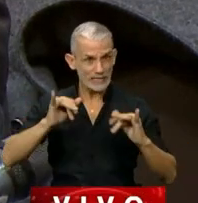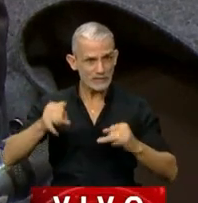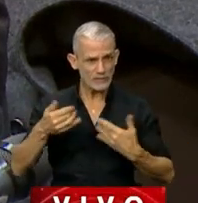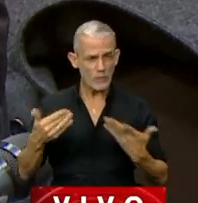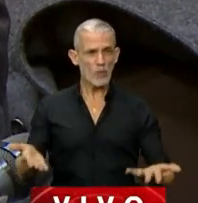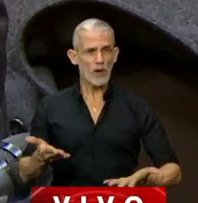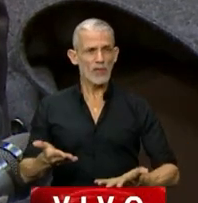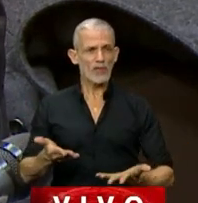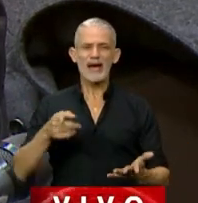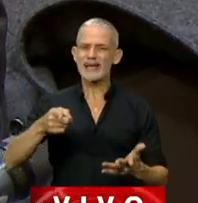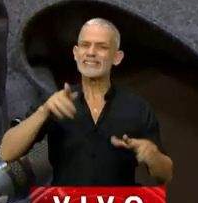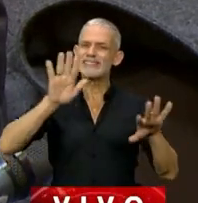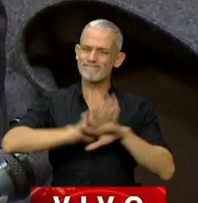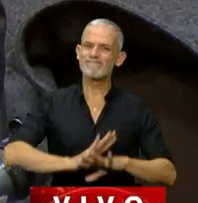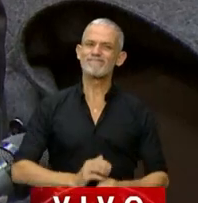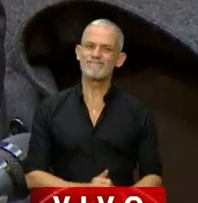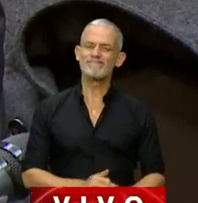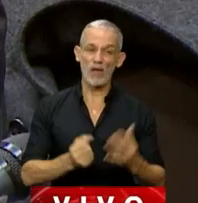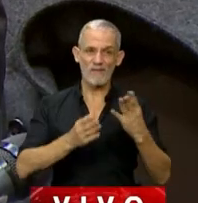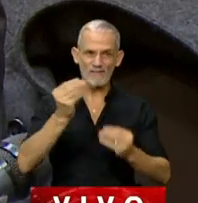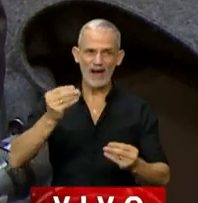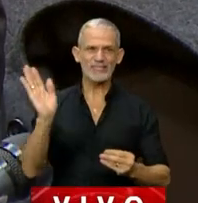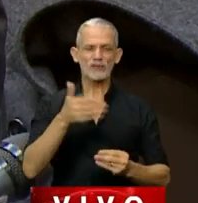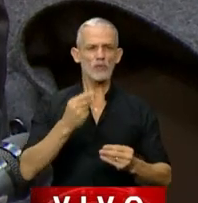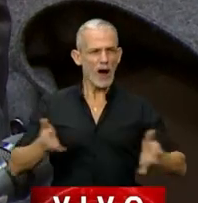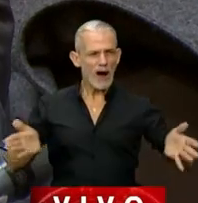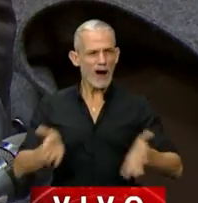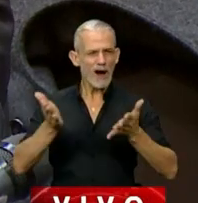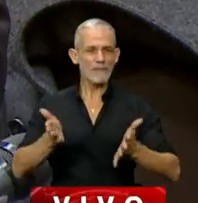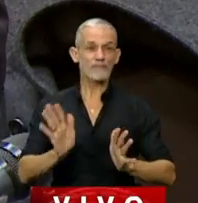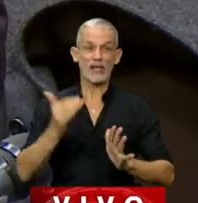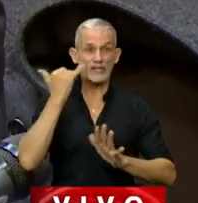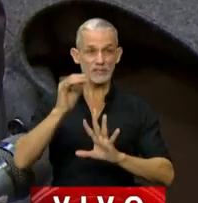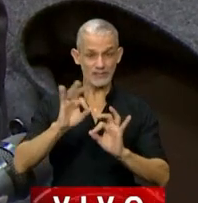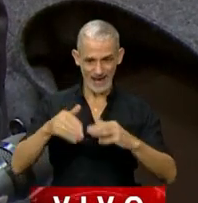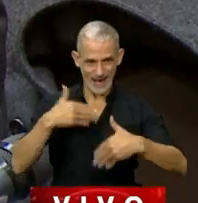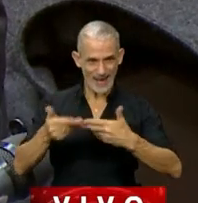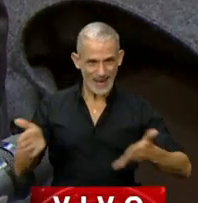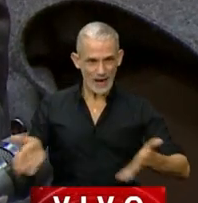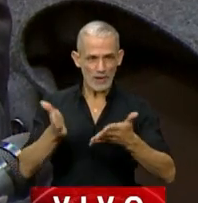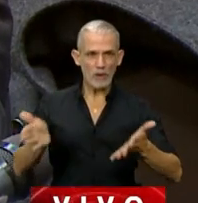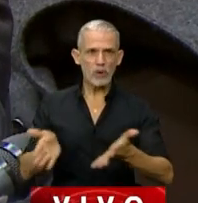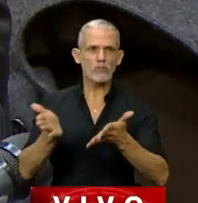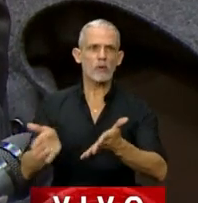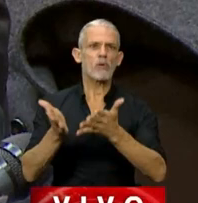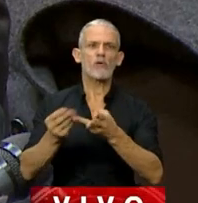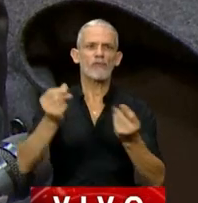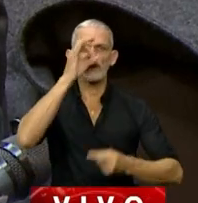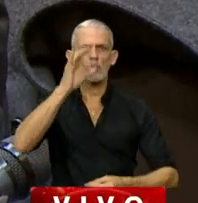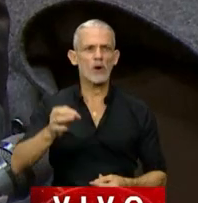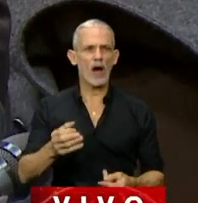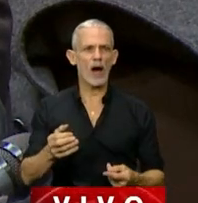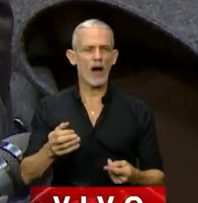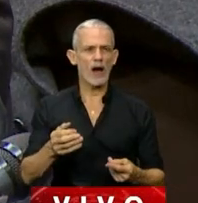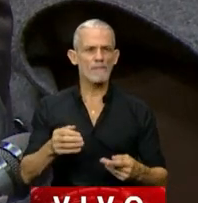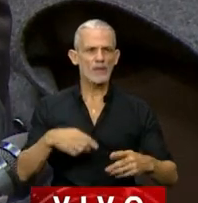supuesto que sí, acá está el gran error de todos los regímenes de promoción. Una vez que empezamos con la promoción, las promociones no terminan